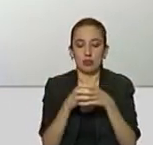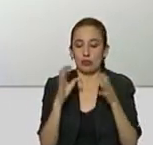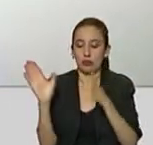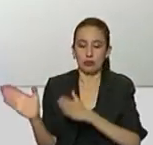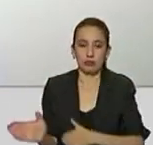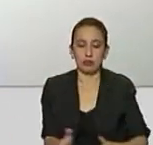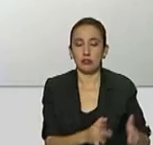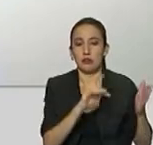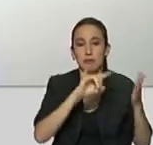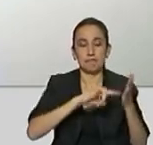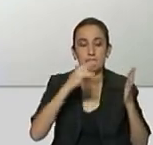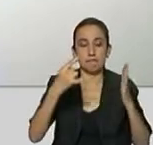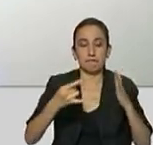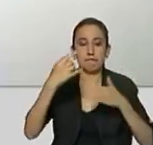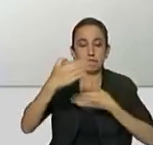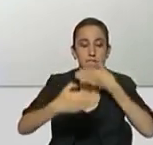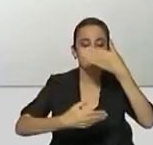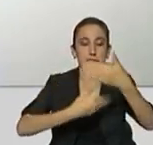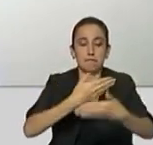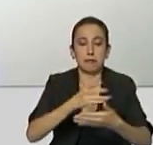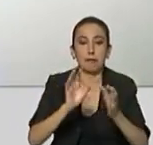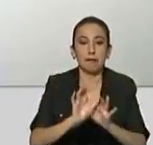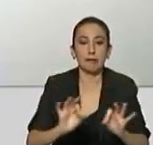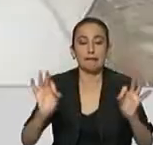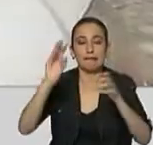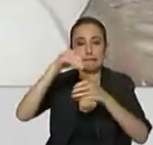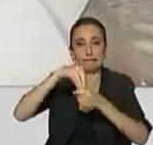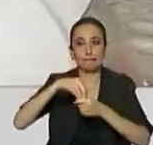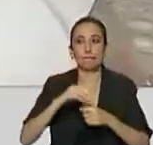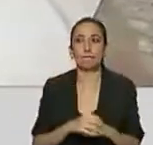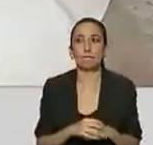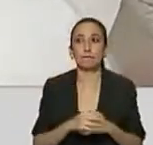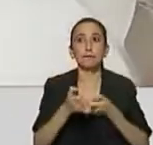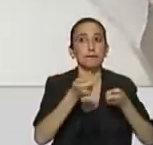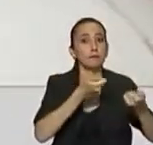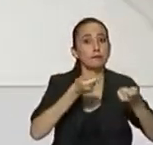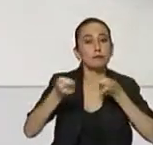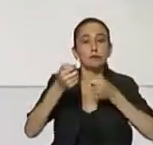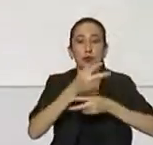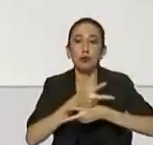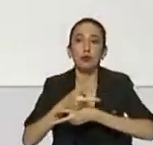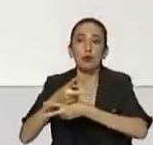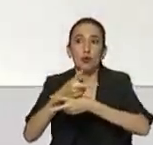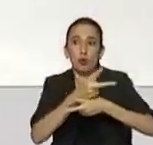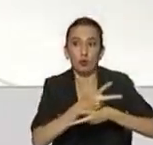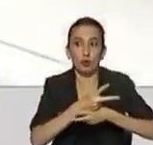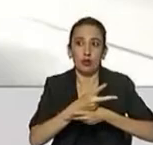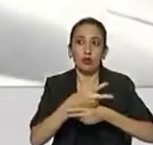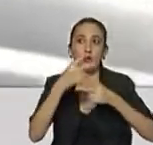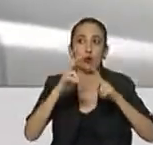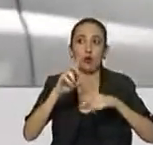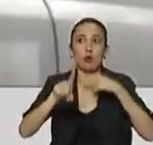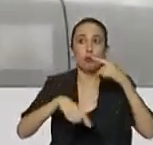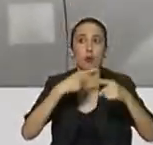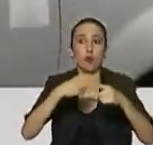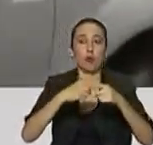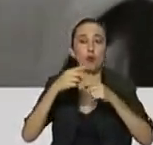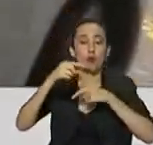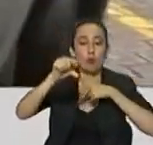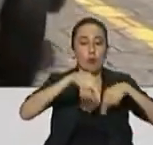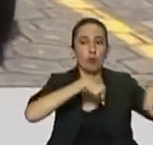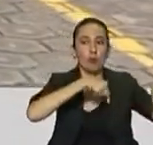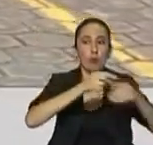tecnologías que se están utilizando dentro de nuestros autos. Cuidados fundamentales para ahora y también para el momento en que la circulación